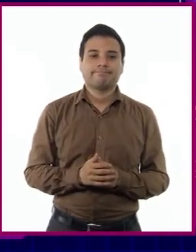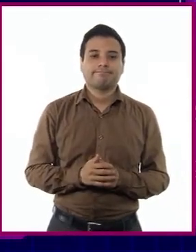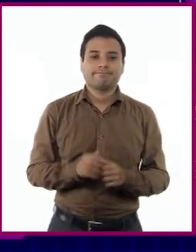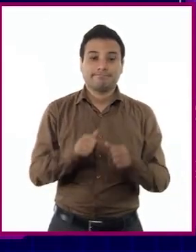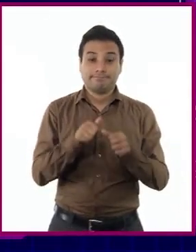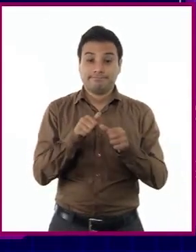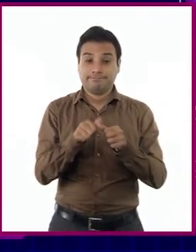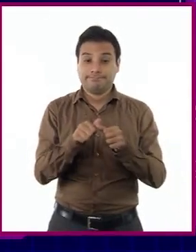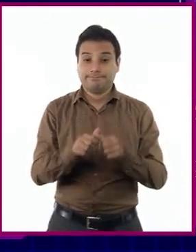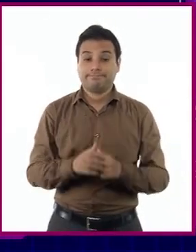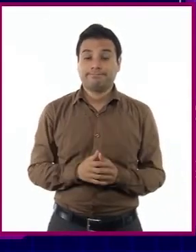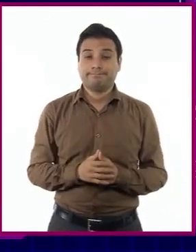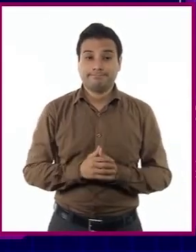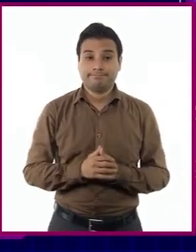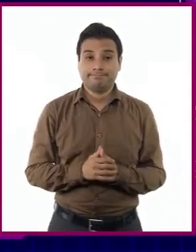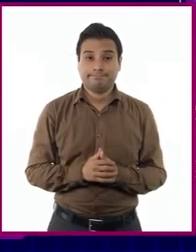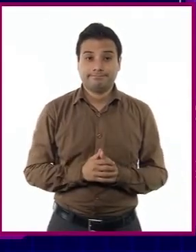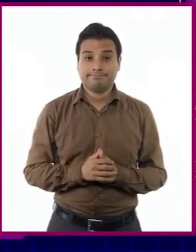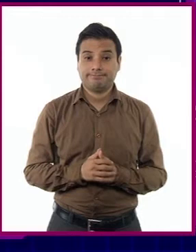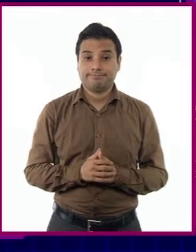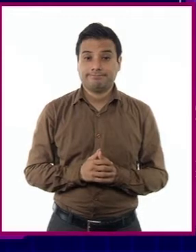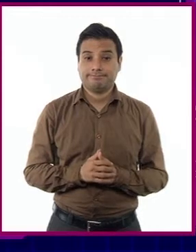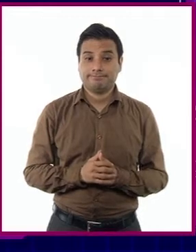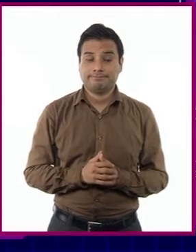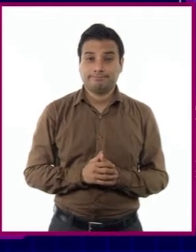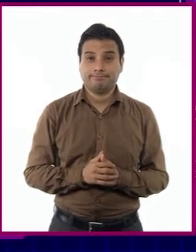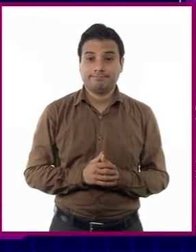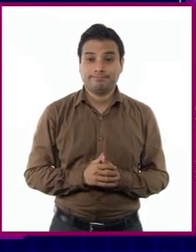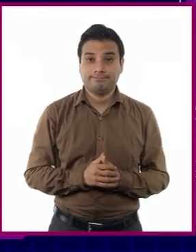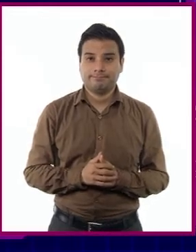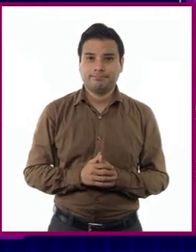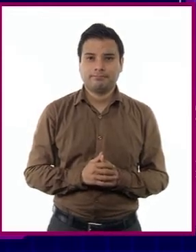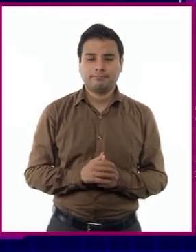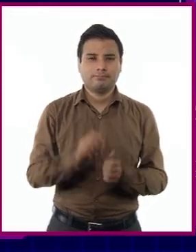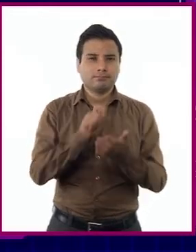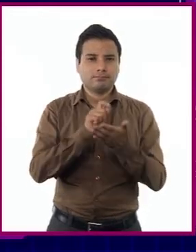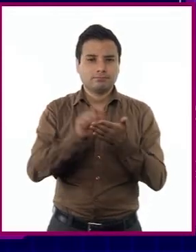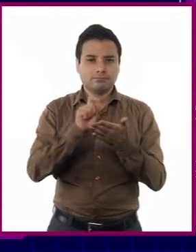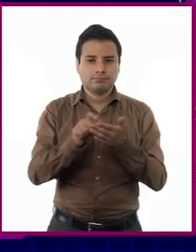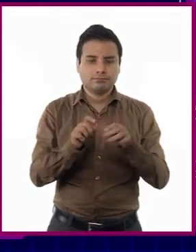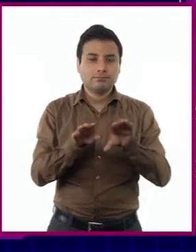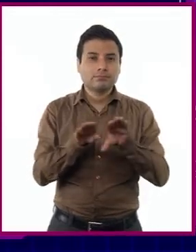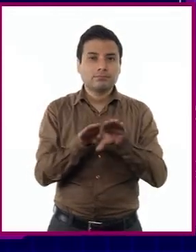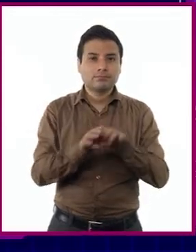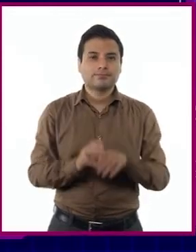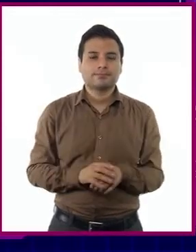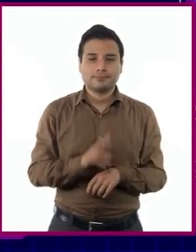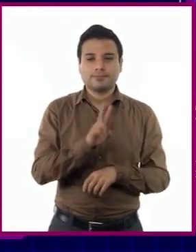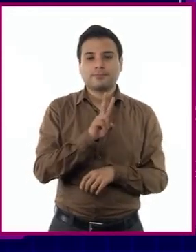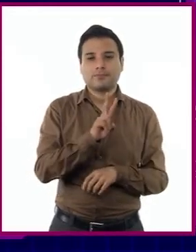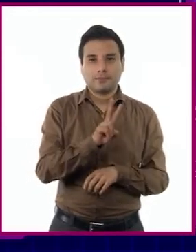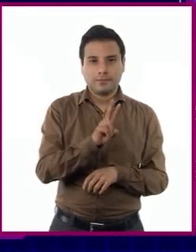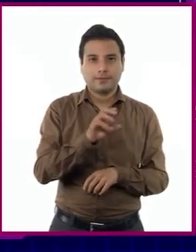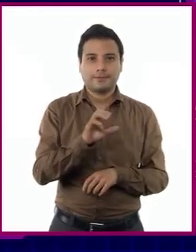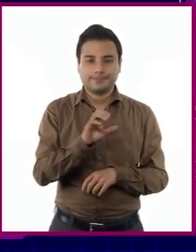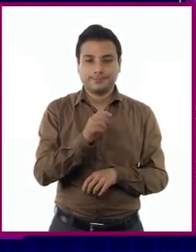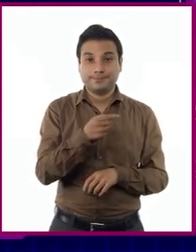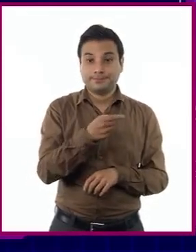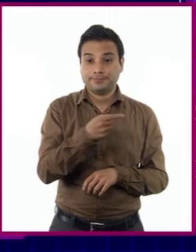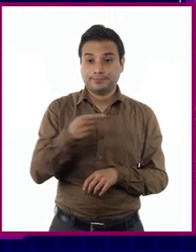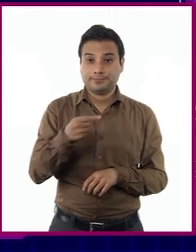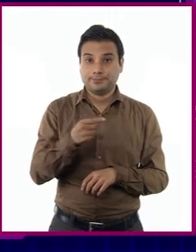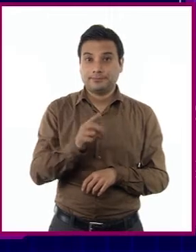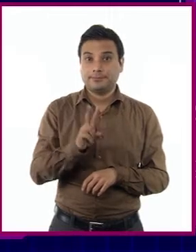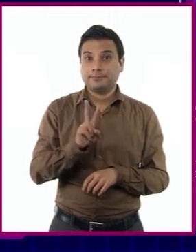fórmula para el volumen del prisma se puede escribir como el volumen del cilindro menos el